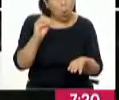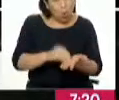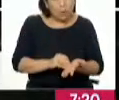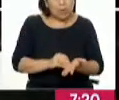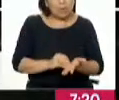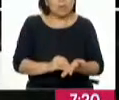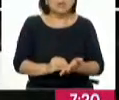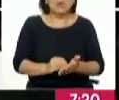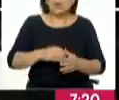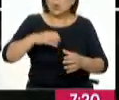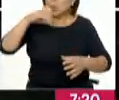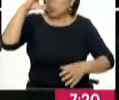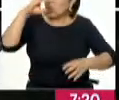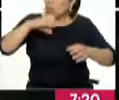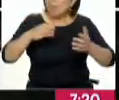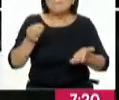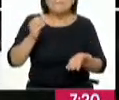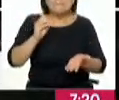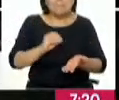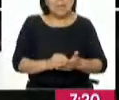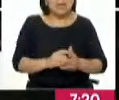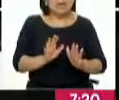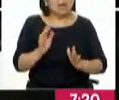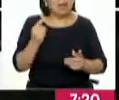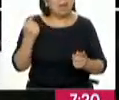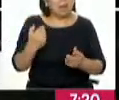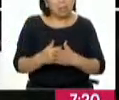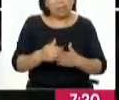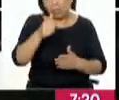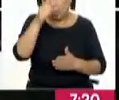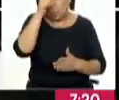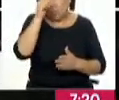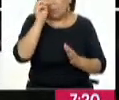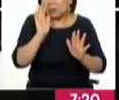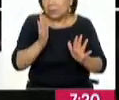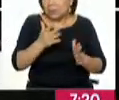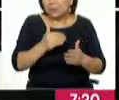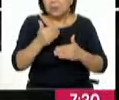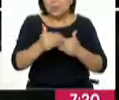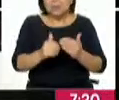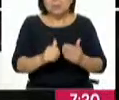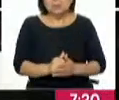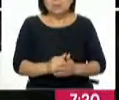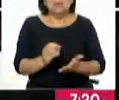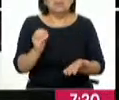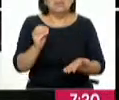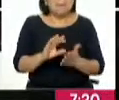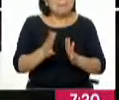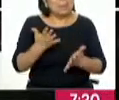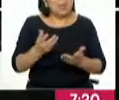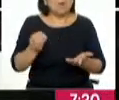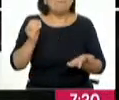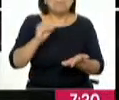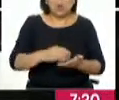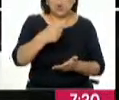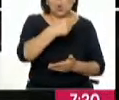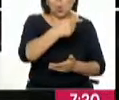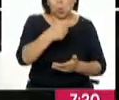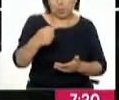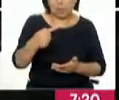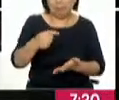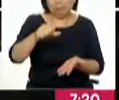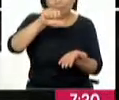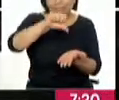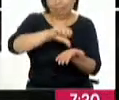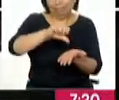el domingo, con fuertes lluvias, aunque las precipitaciones como tal se mantendrían una semana más. En Guayaquil, que es el